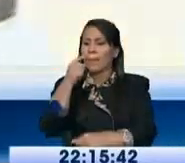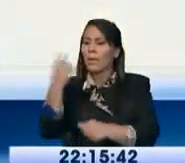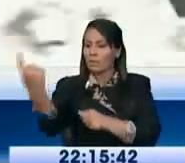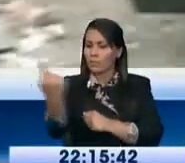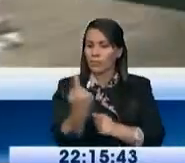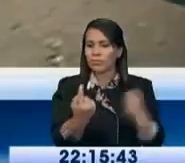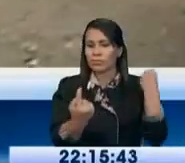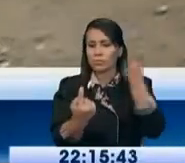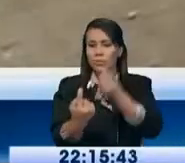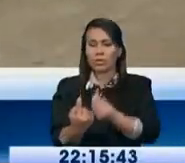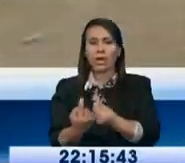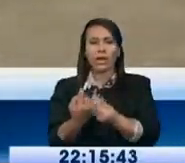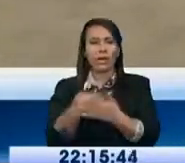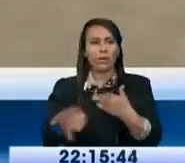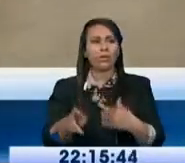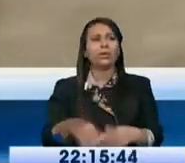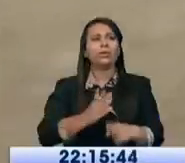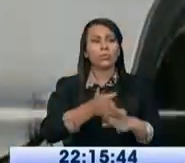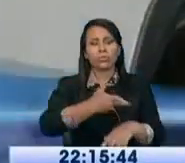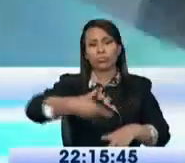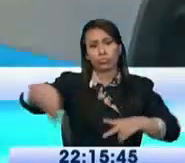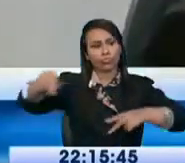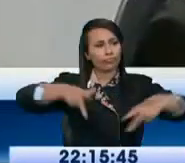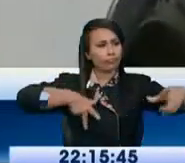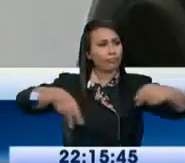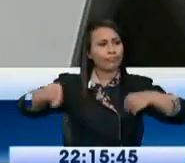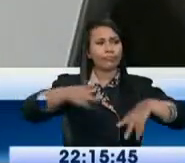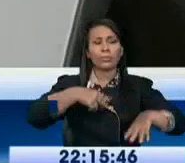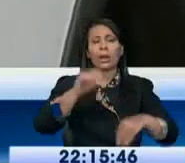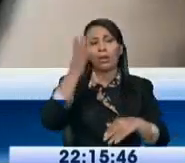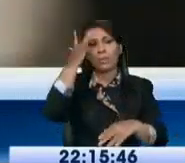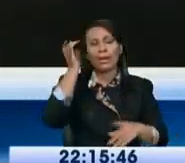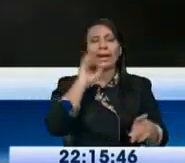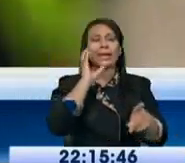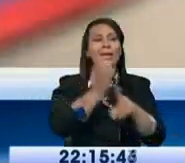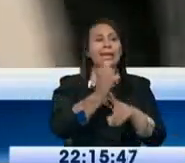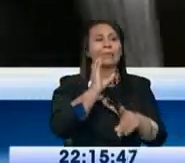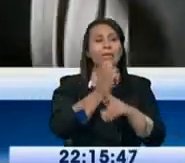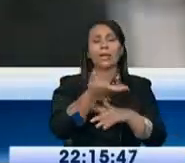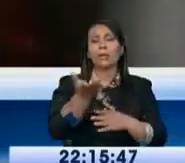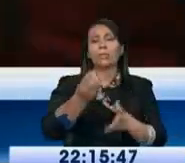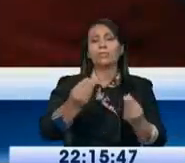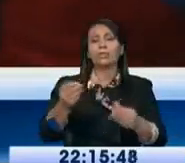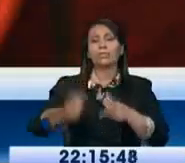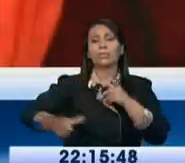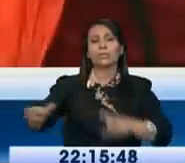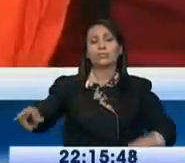hogares. De ahí que la policía se retiró del sitio con los reclamos de los pacientes, informó Julio César Saúl.